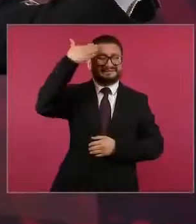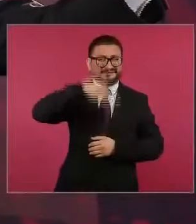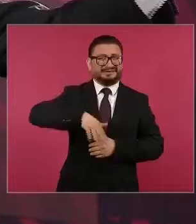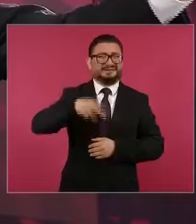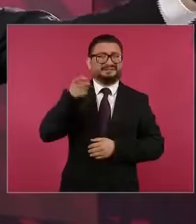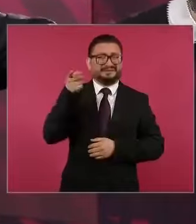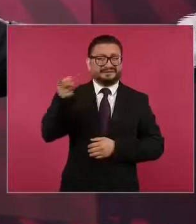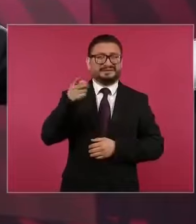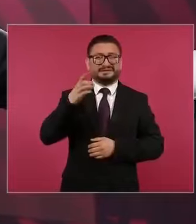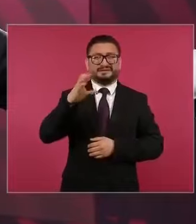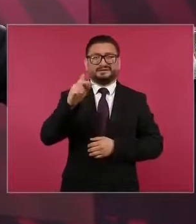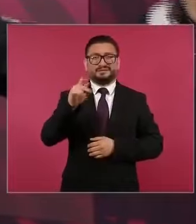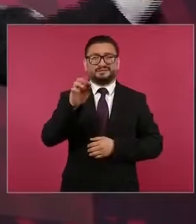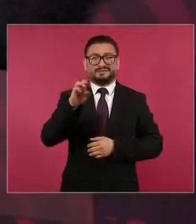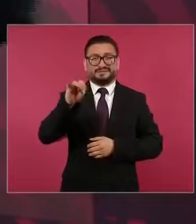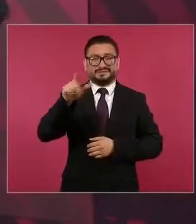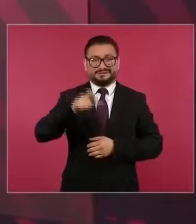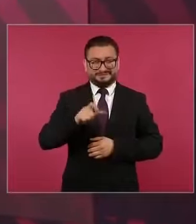Que la Coparmex